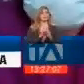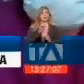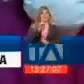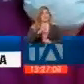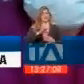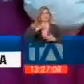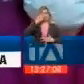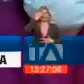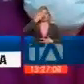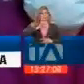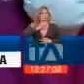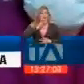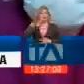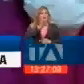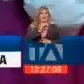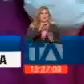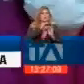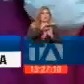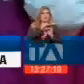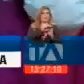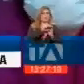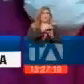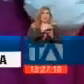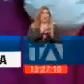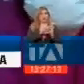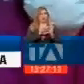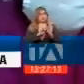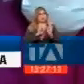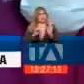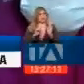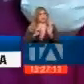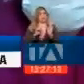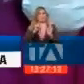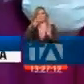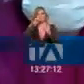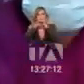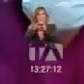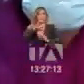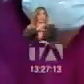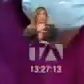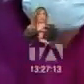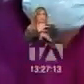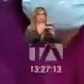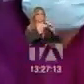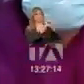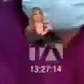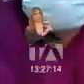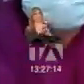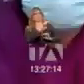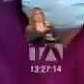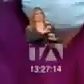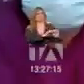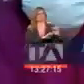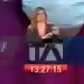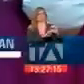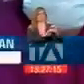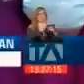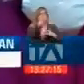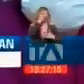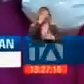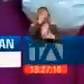copias, la prueba del municipio no la detecta y no da como que es una persona que está con